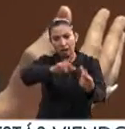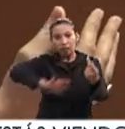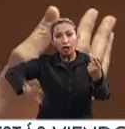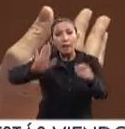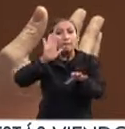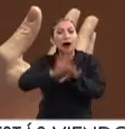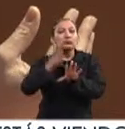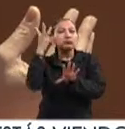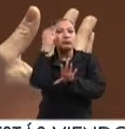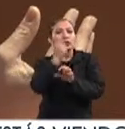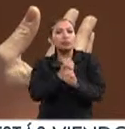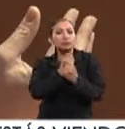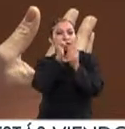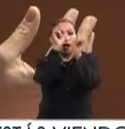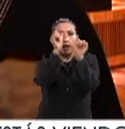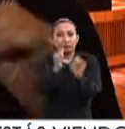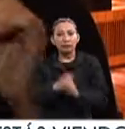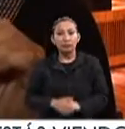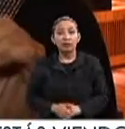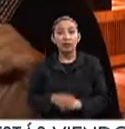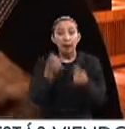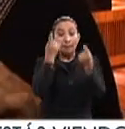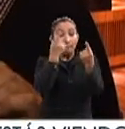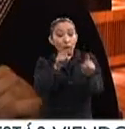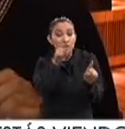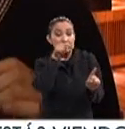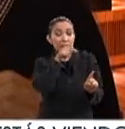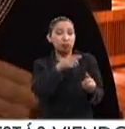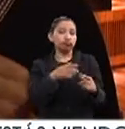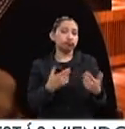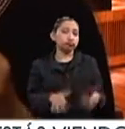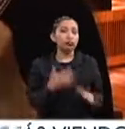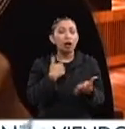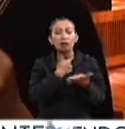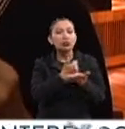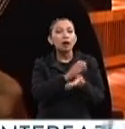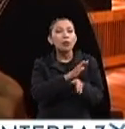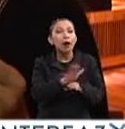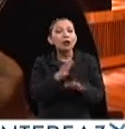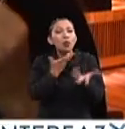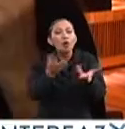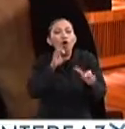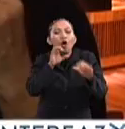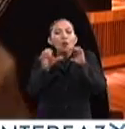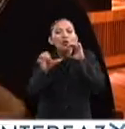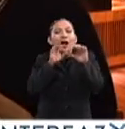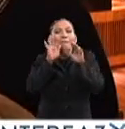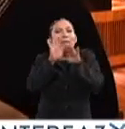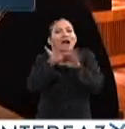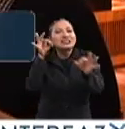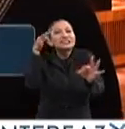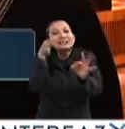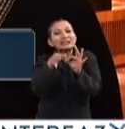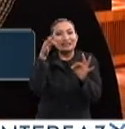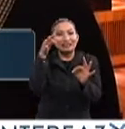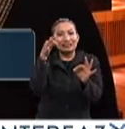una de las más nobles expresiones artísticas. La música de por sí nos permite una comunicación mucho más